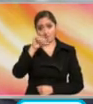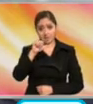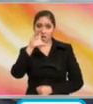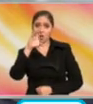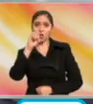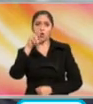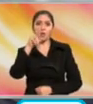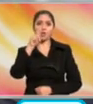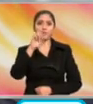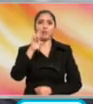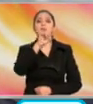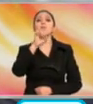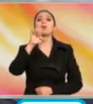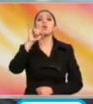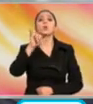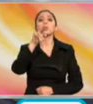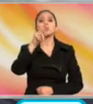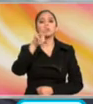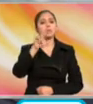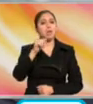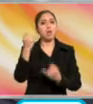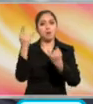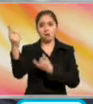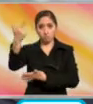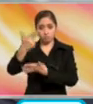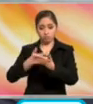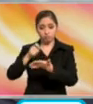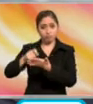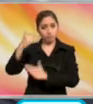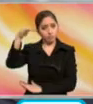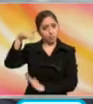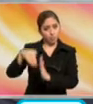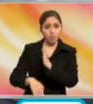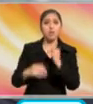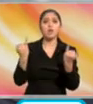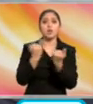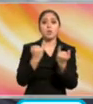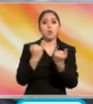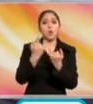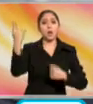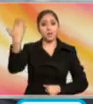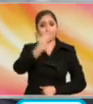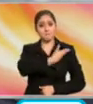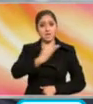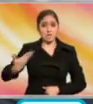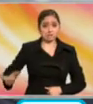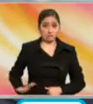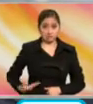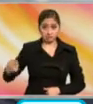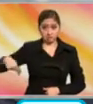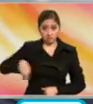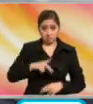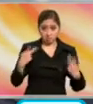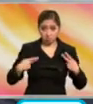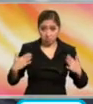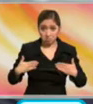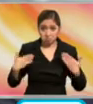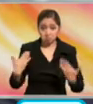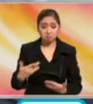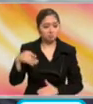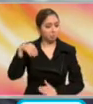calificada, han ido a la baja la propia presidencia de la República y los